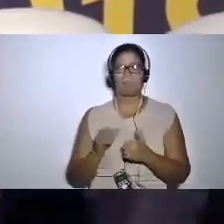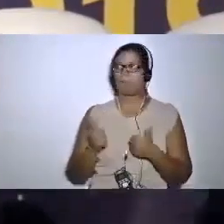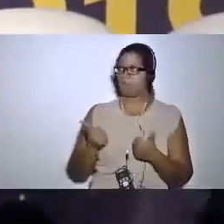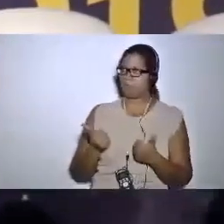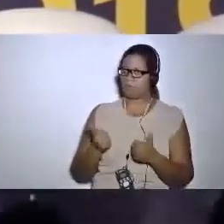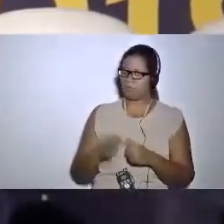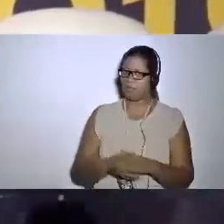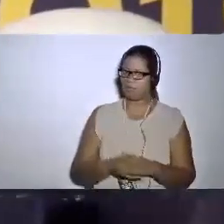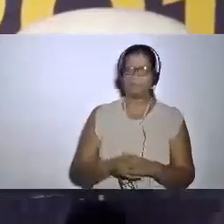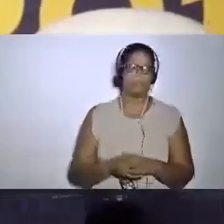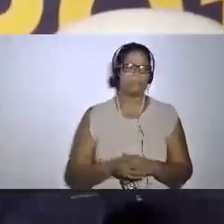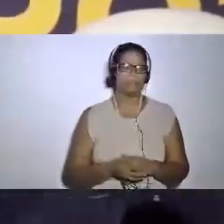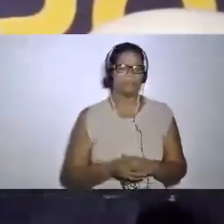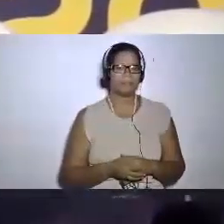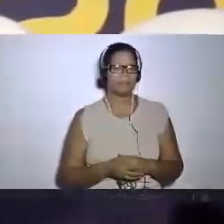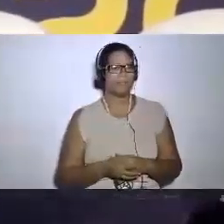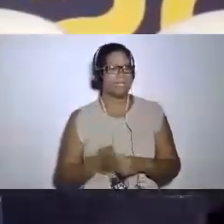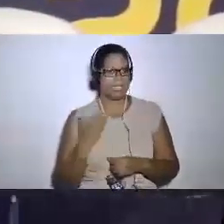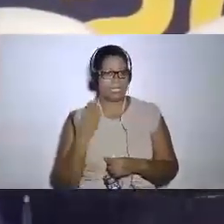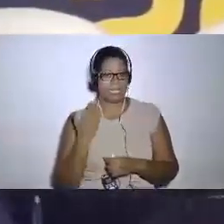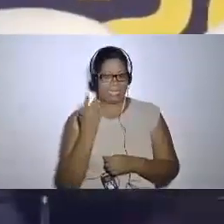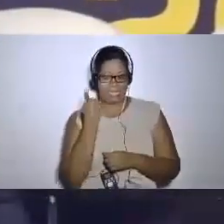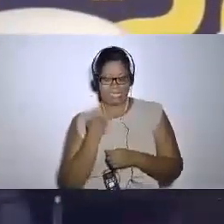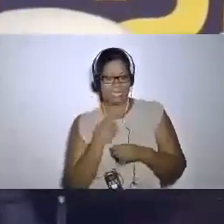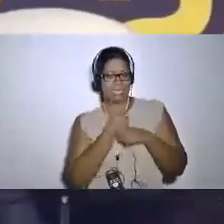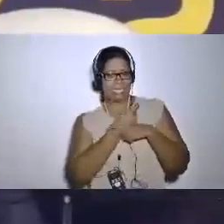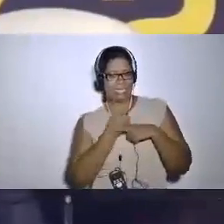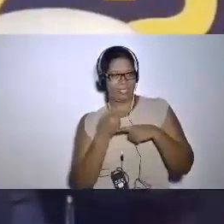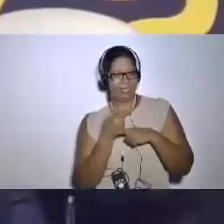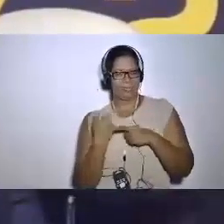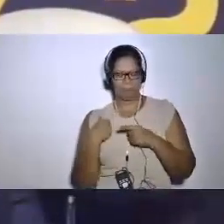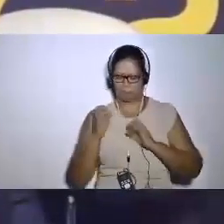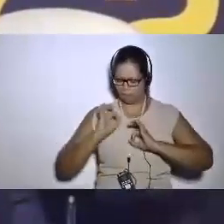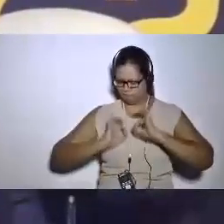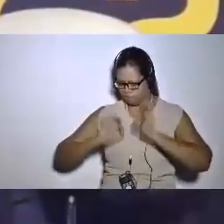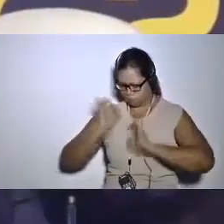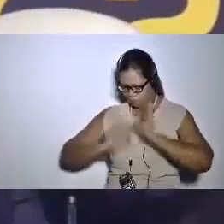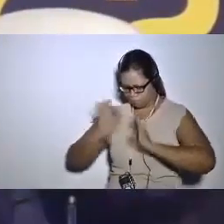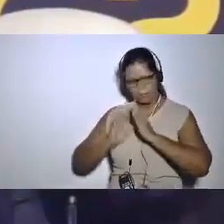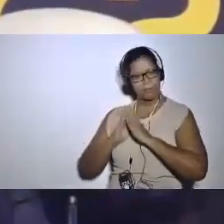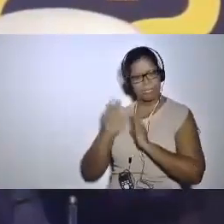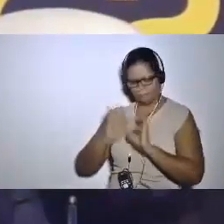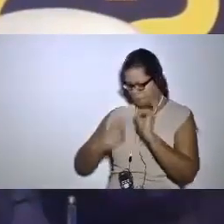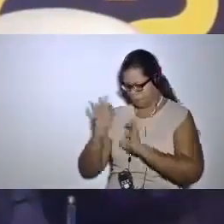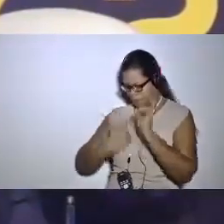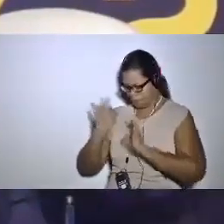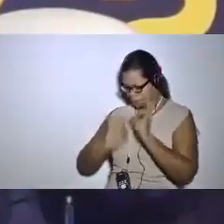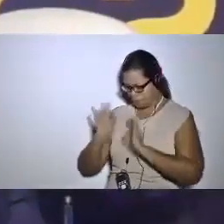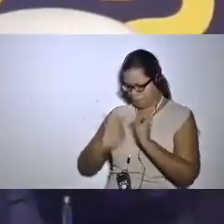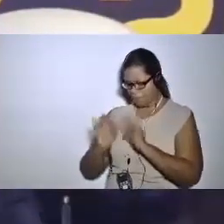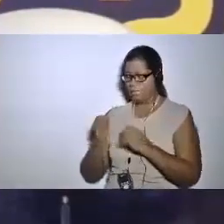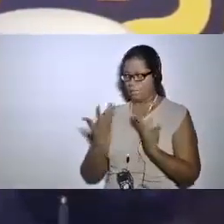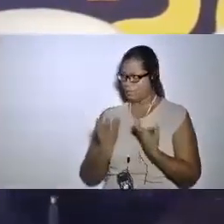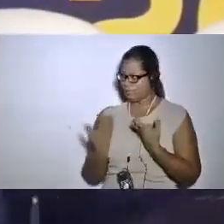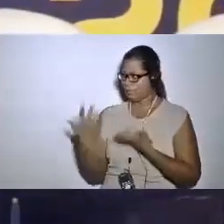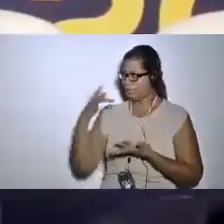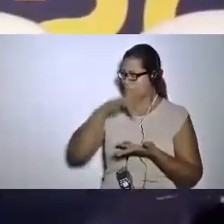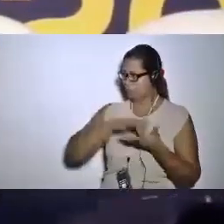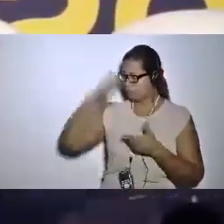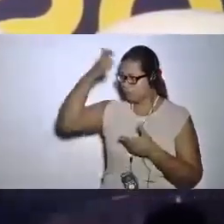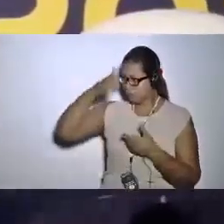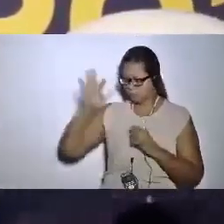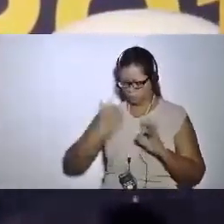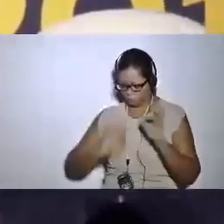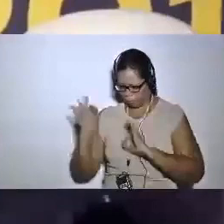muy sorprendido la semana pasada, ustedes preparando este terreno para asistir a Cartagena, cuando ese